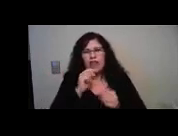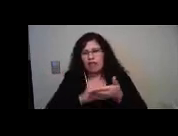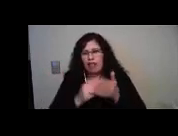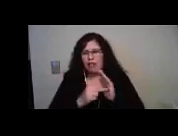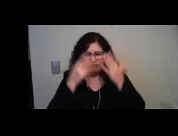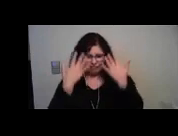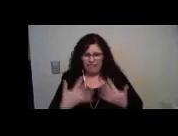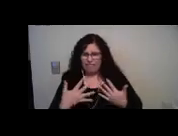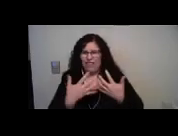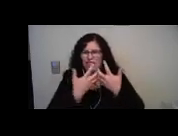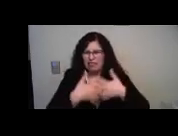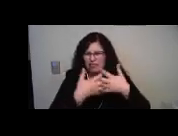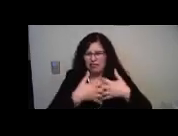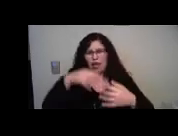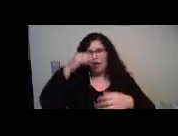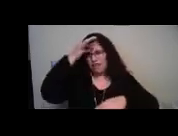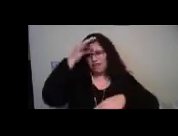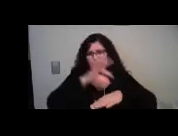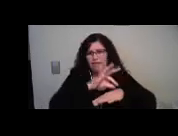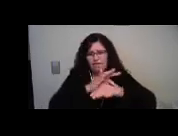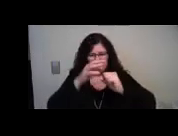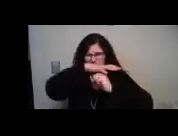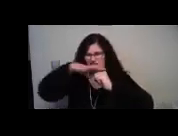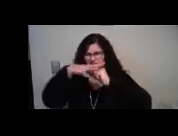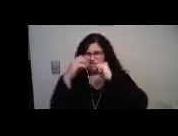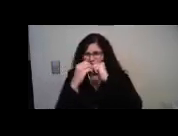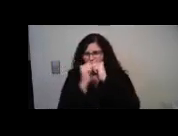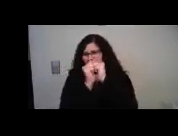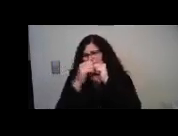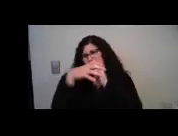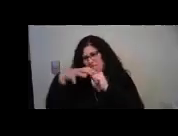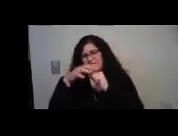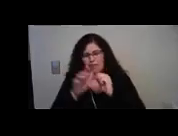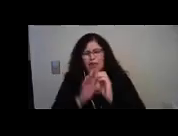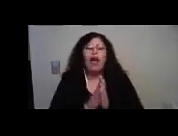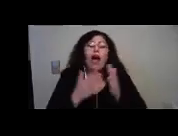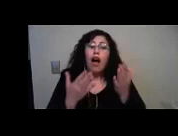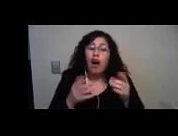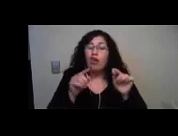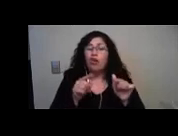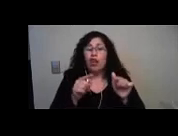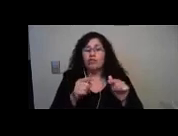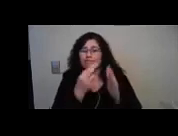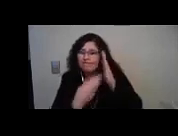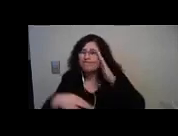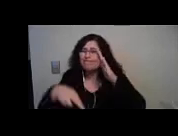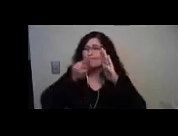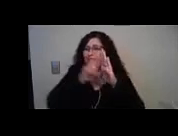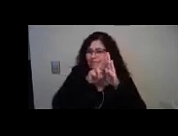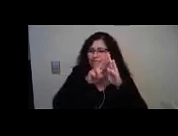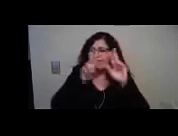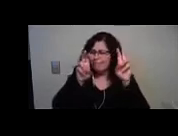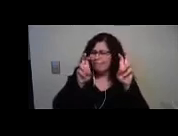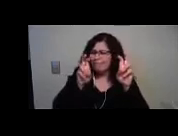diferentes a nivel cerebral, ¿ya? De esto, ¿ya? Desde el punto de vista de la rehabilitación, quienes